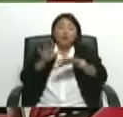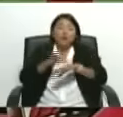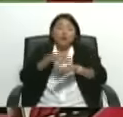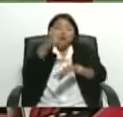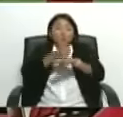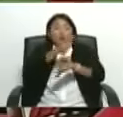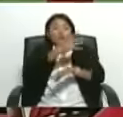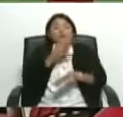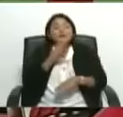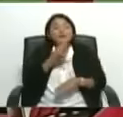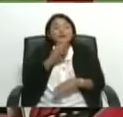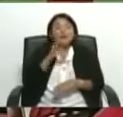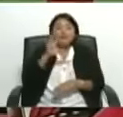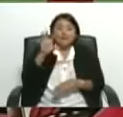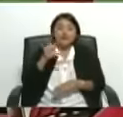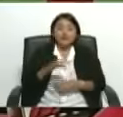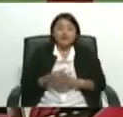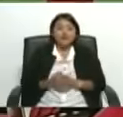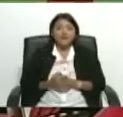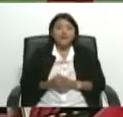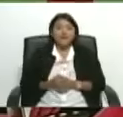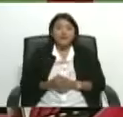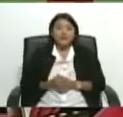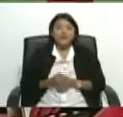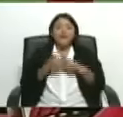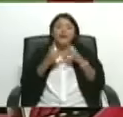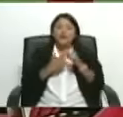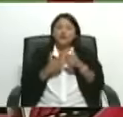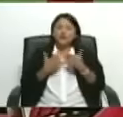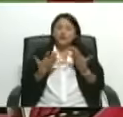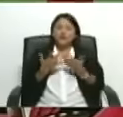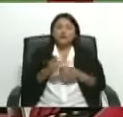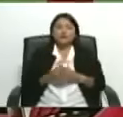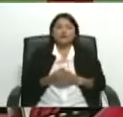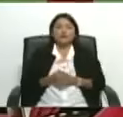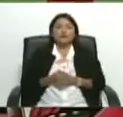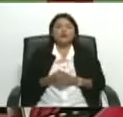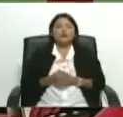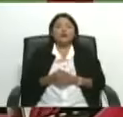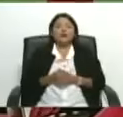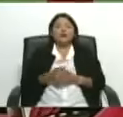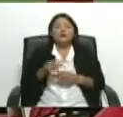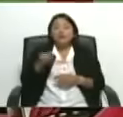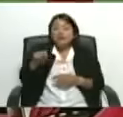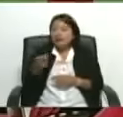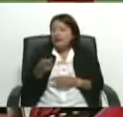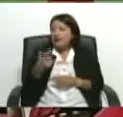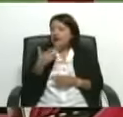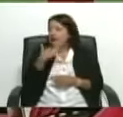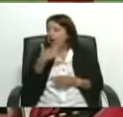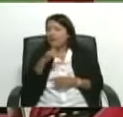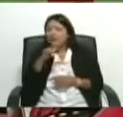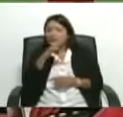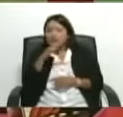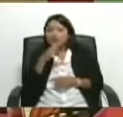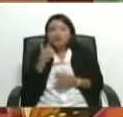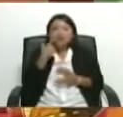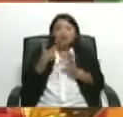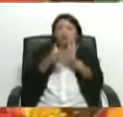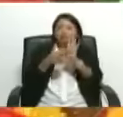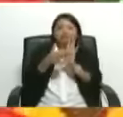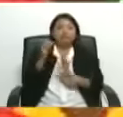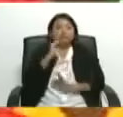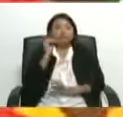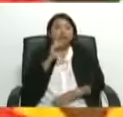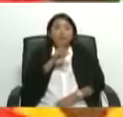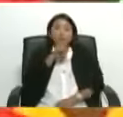sionista de Israel. Y el mundo poderoso, ese de los grandes medios, no opina sobre eso. No opina sobre